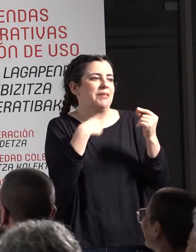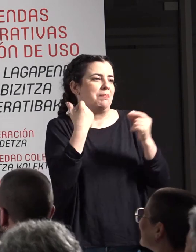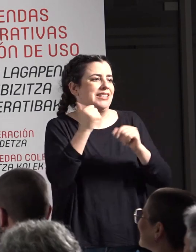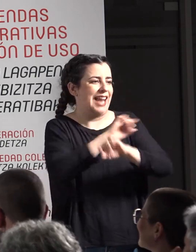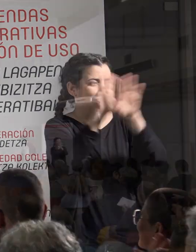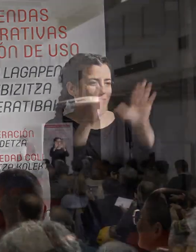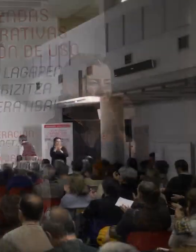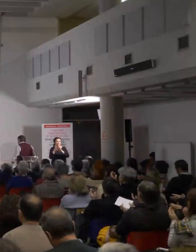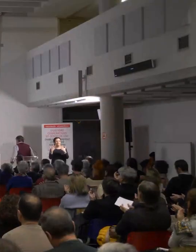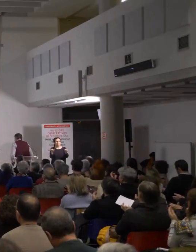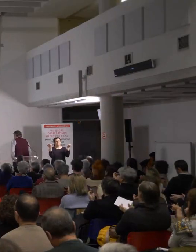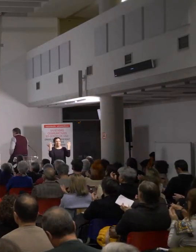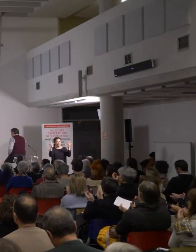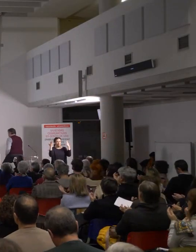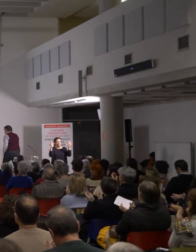¿Eh? Venga.